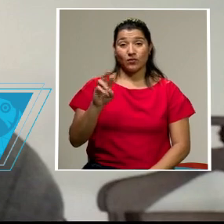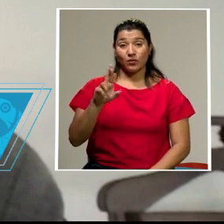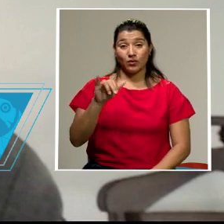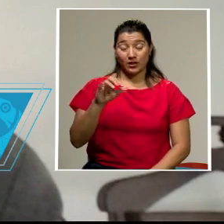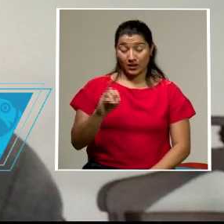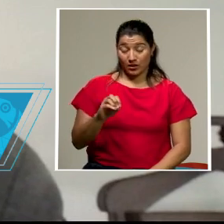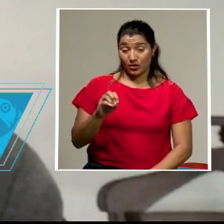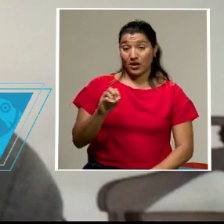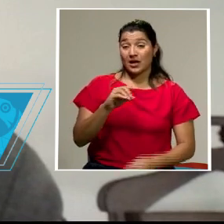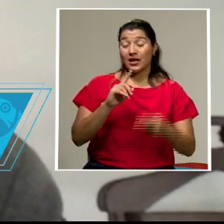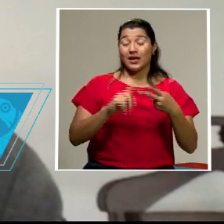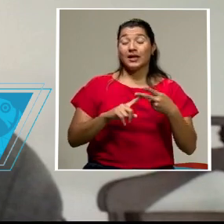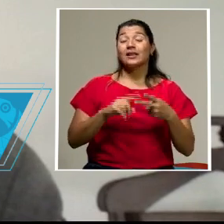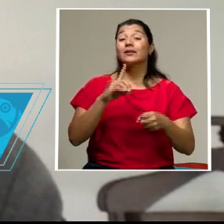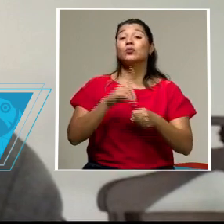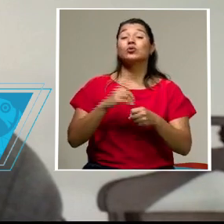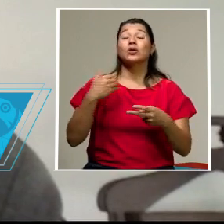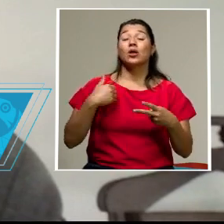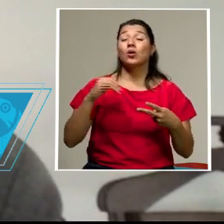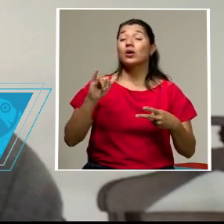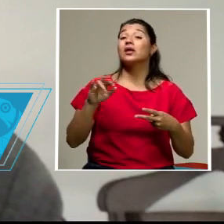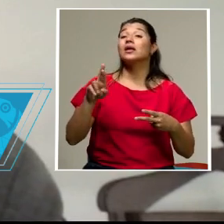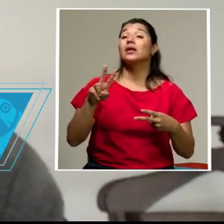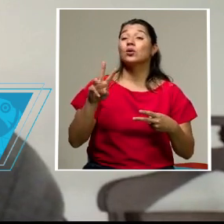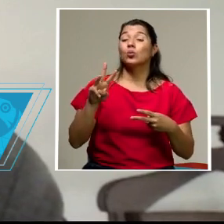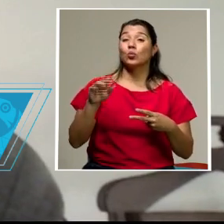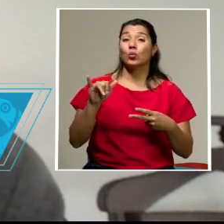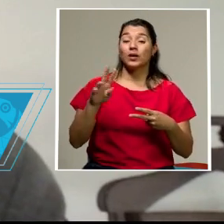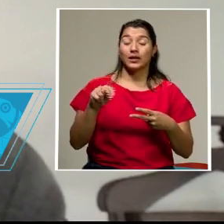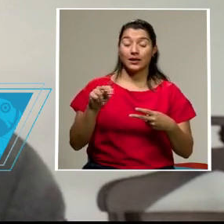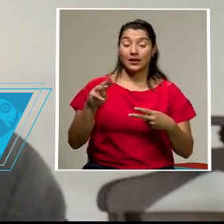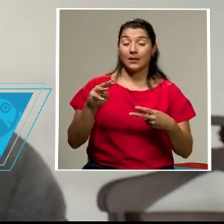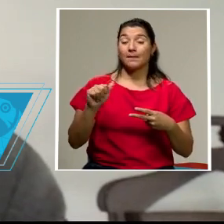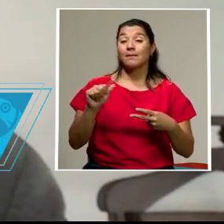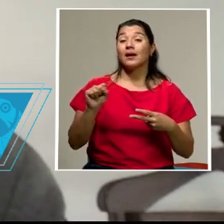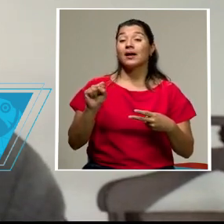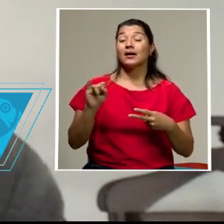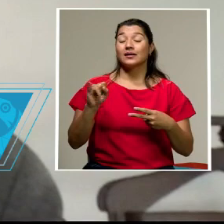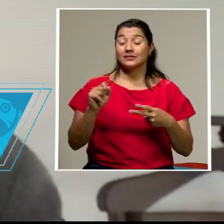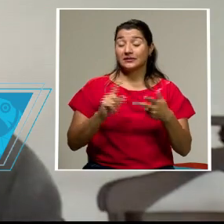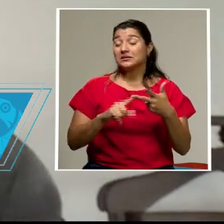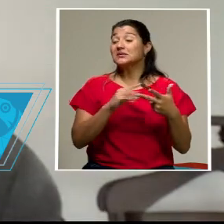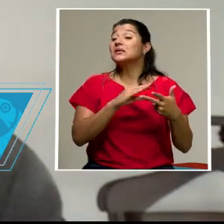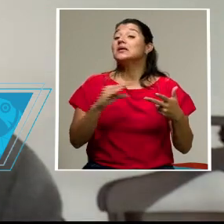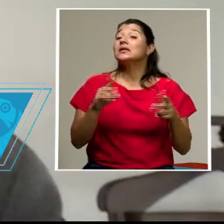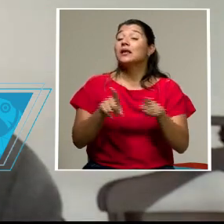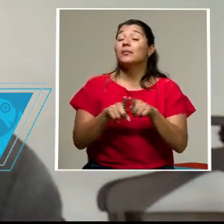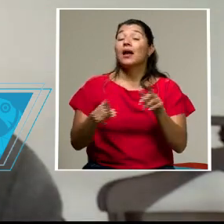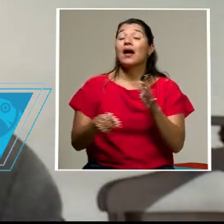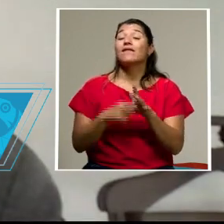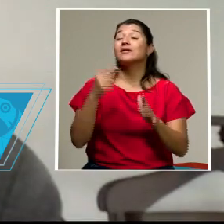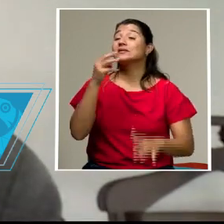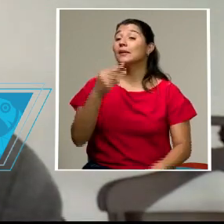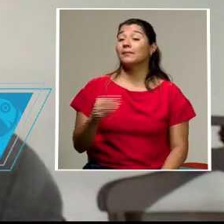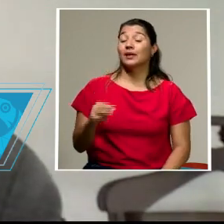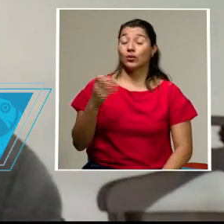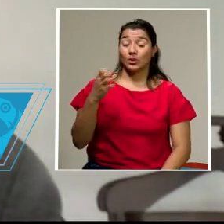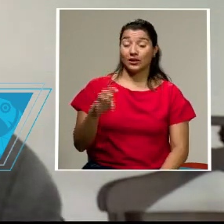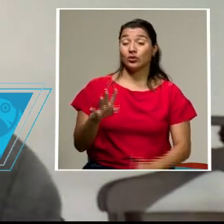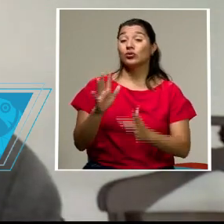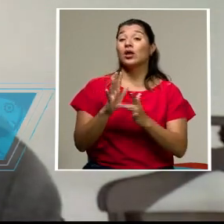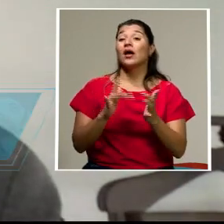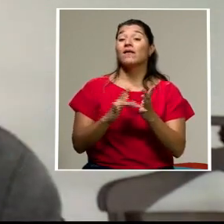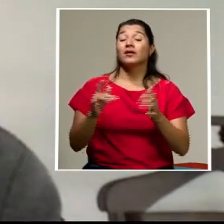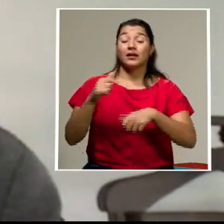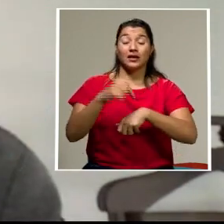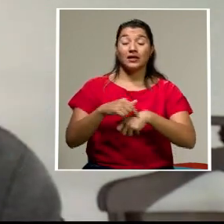El diputado Irwin Macís también me llamó y tentativamente está para el miércoles 14 de abril a